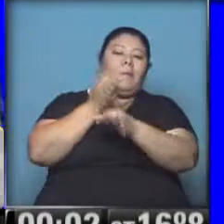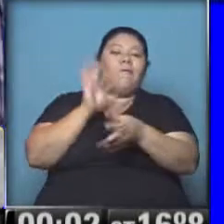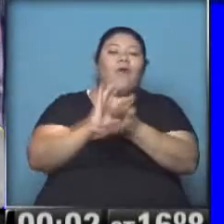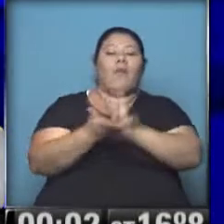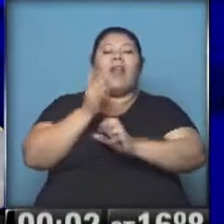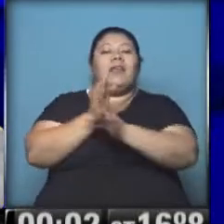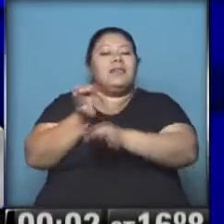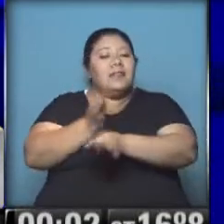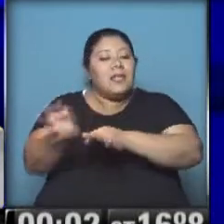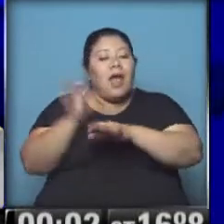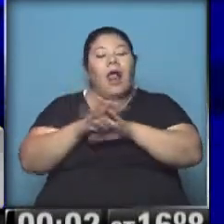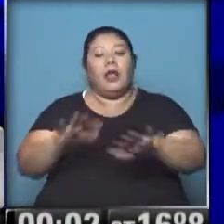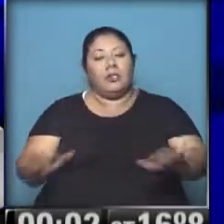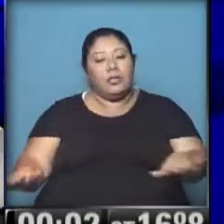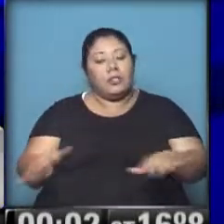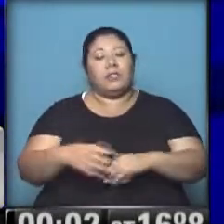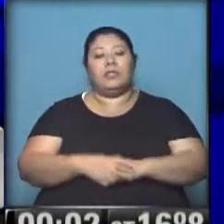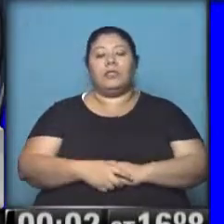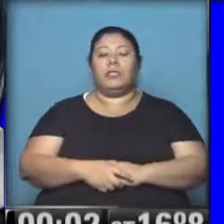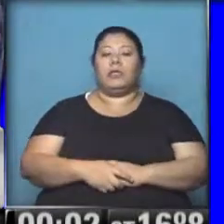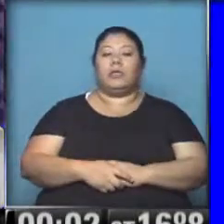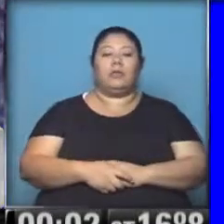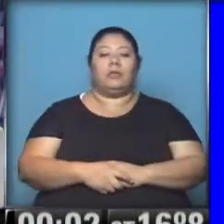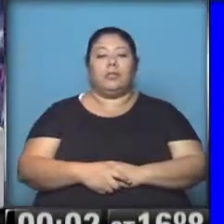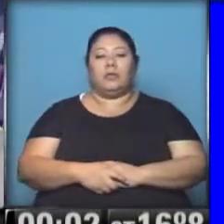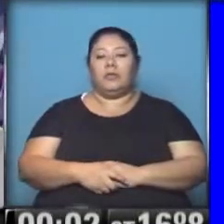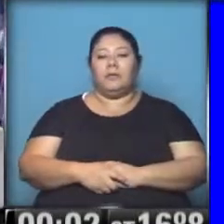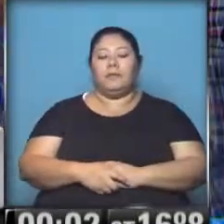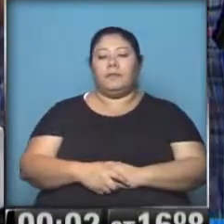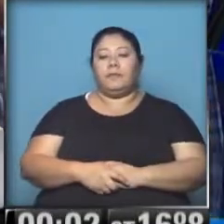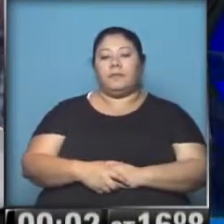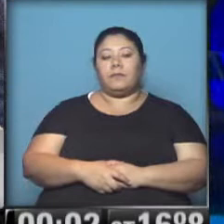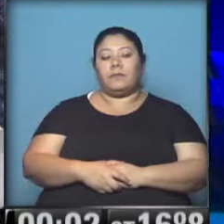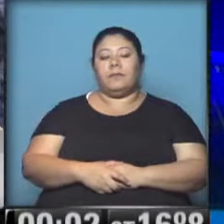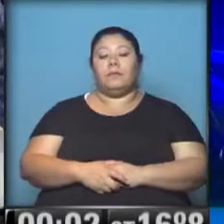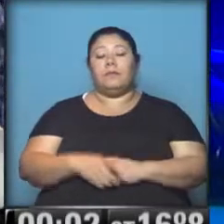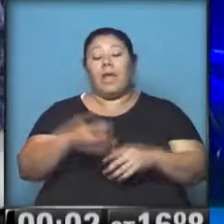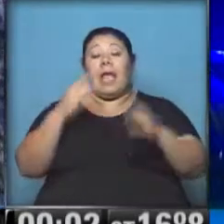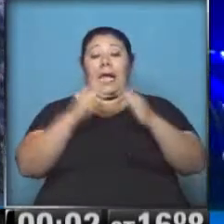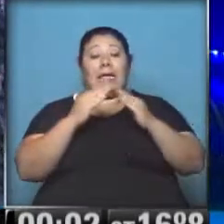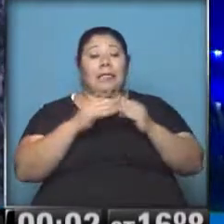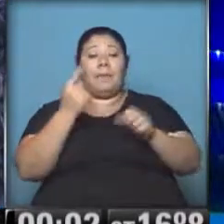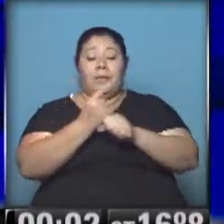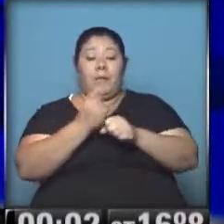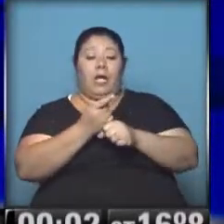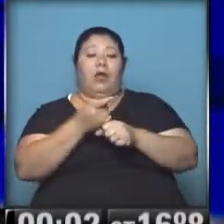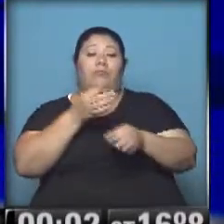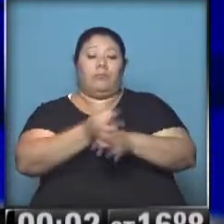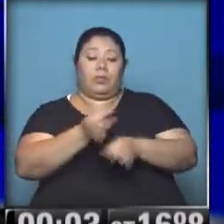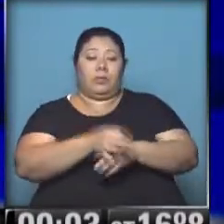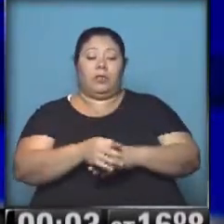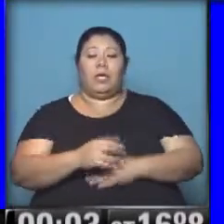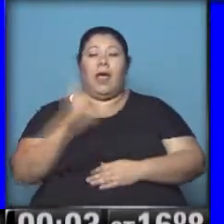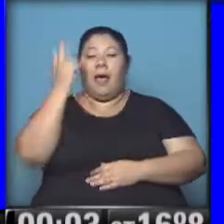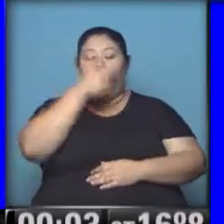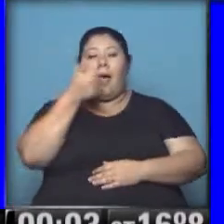con Facebook es un poco más, sí, más grande. Sí, bueno, no, después pero bueno, hay una cosa en casa grande, que sin duda se puede trabajar. Sí, sí. Bueno, nos anunciabas un hackathon. Un